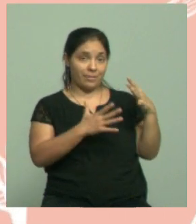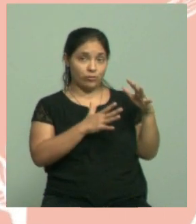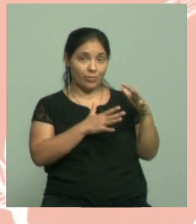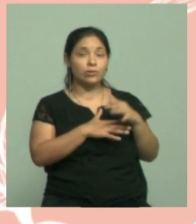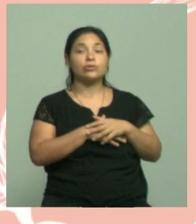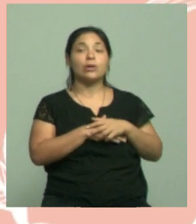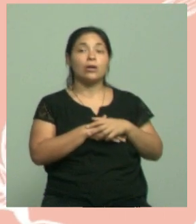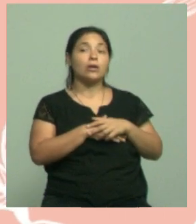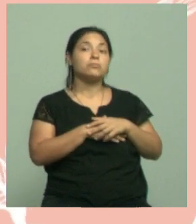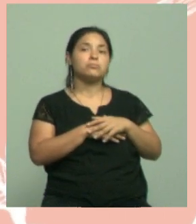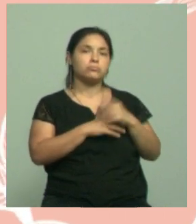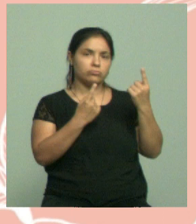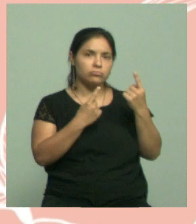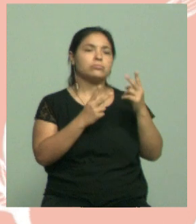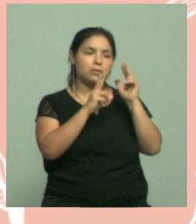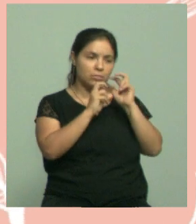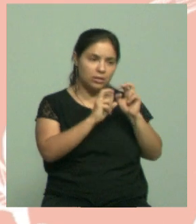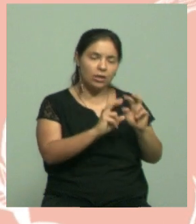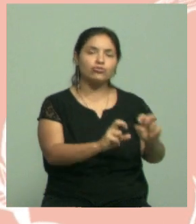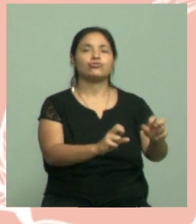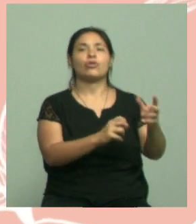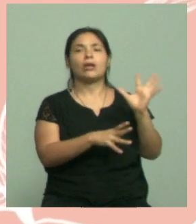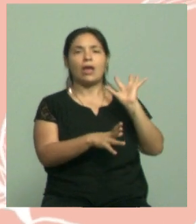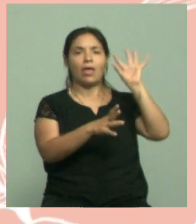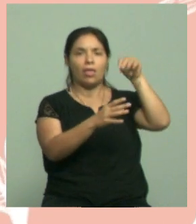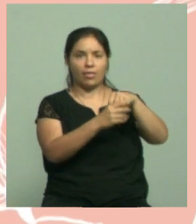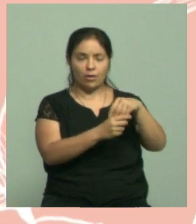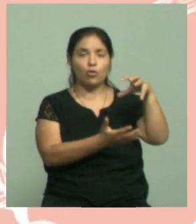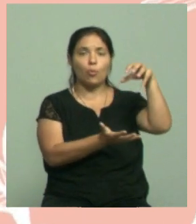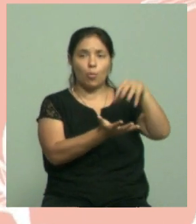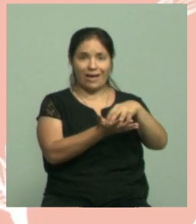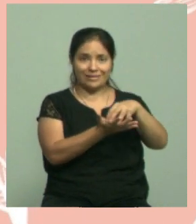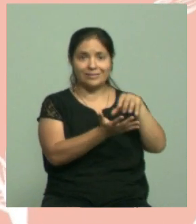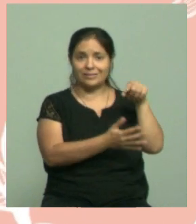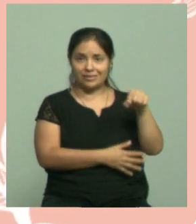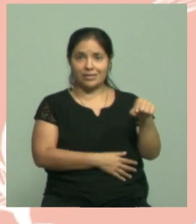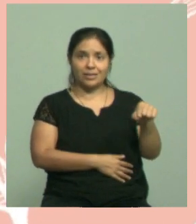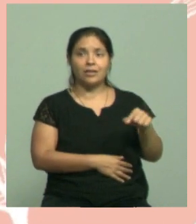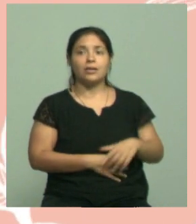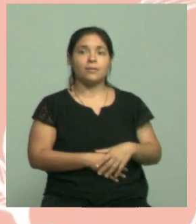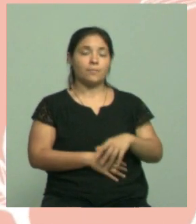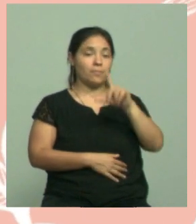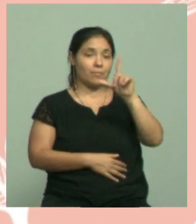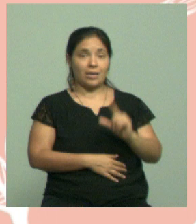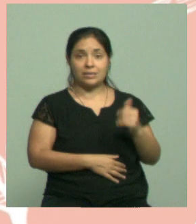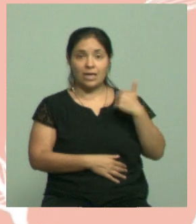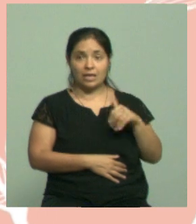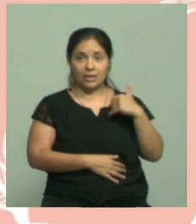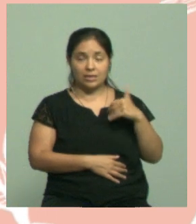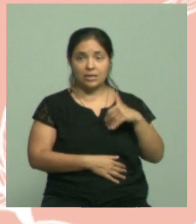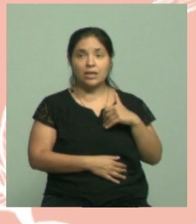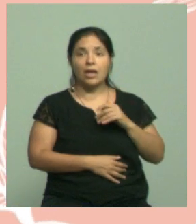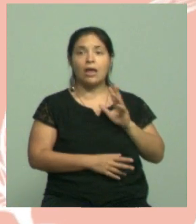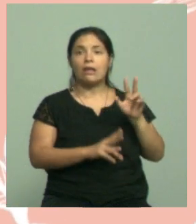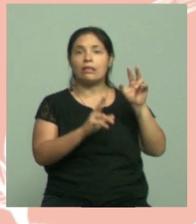diferentes actividades investigativas dentro de la base, lo cual no es que Argentina no tiene presencia ni